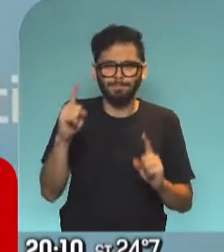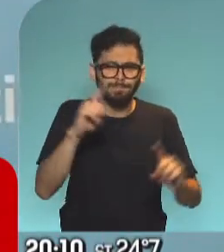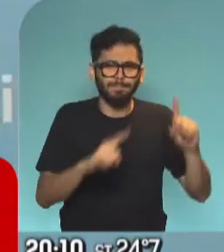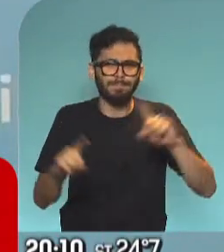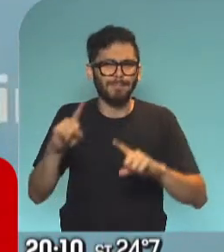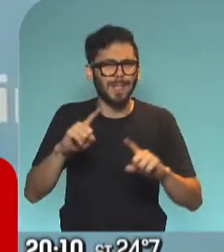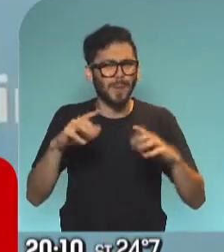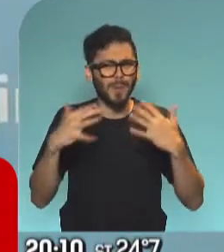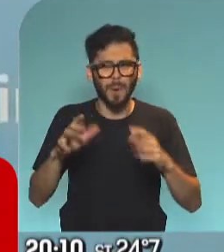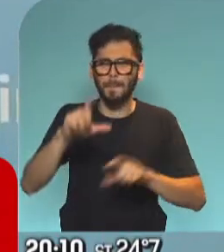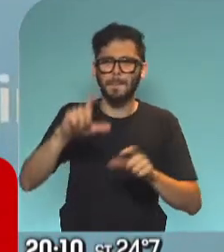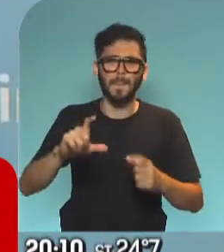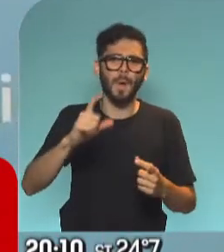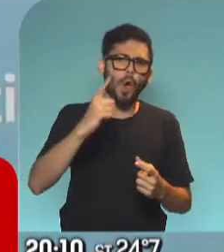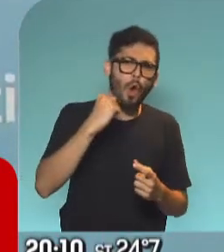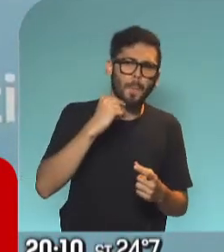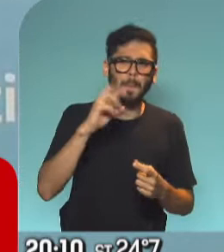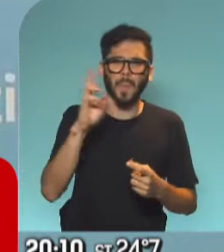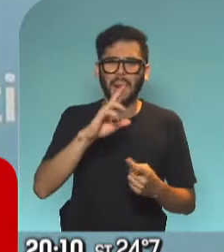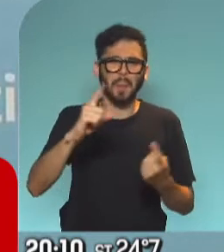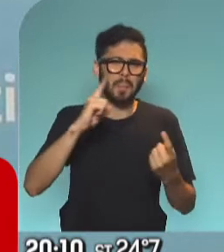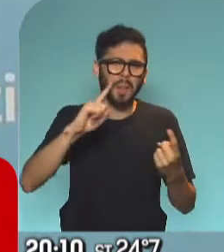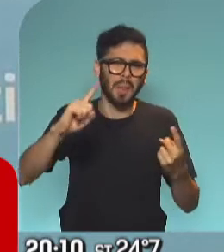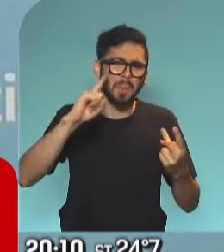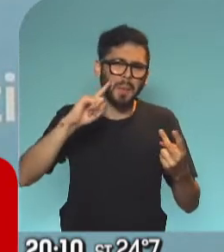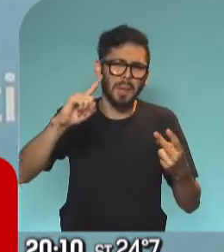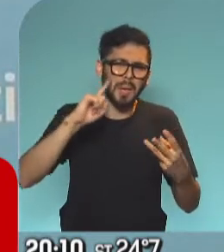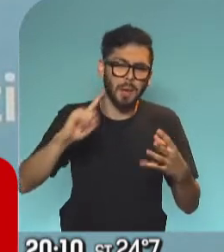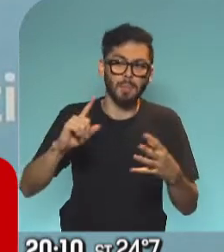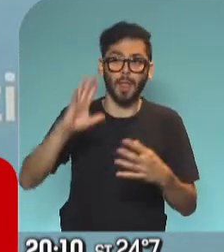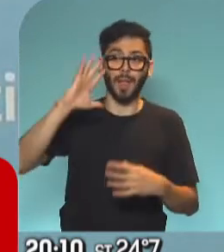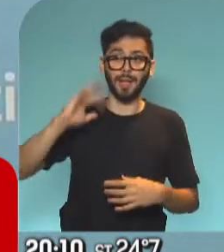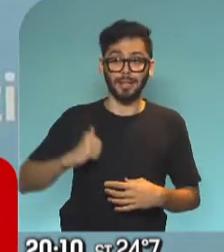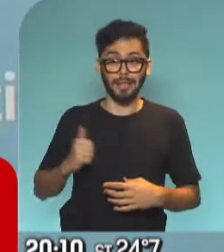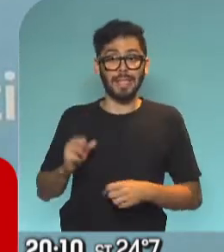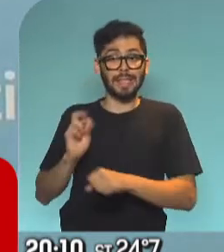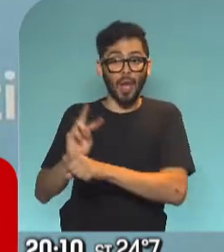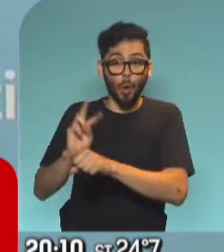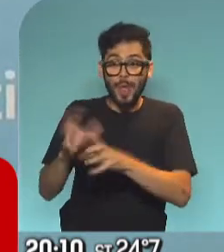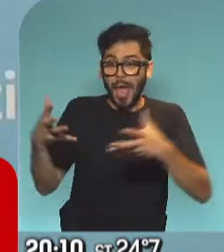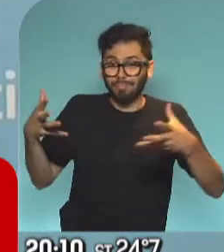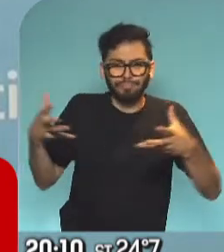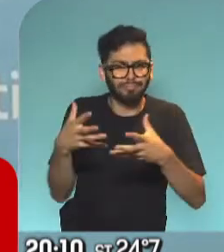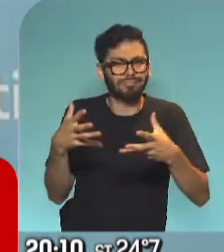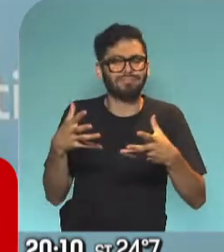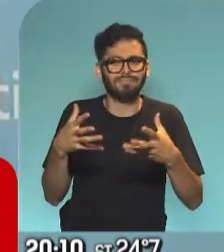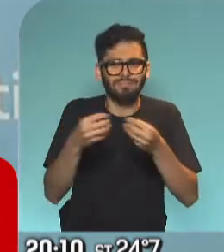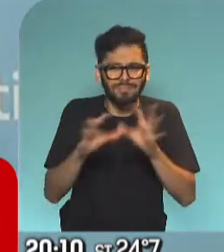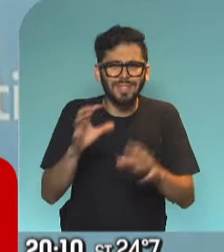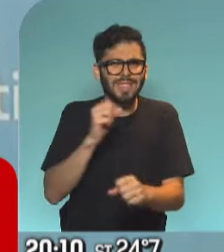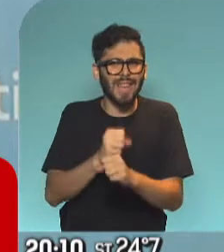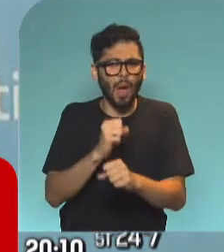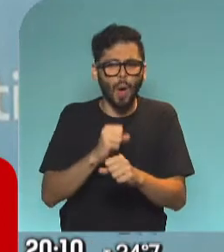miles de hombres y mujeres de las Fuerzas Armadas y de Seguridad que van a trabajar en este gran operativo